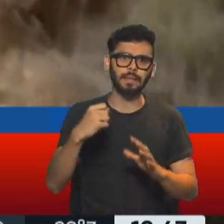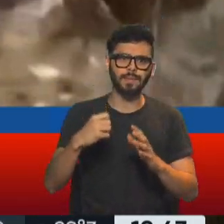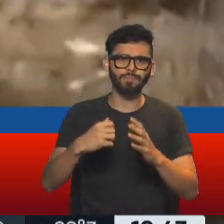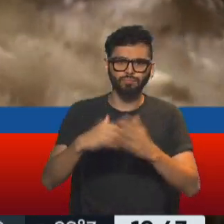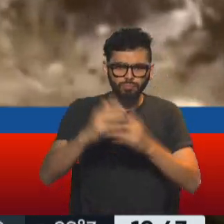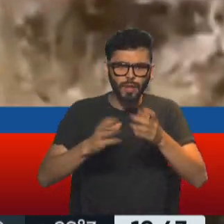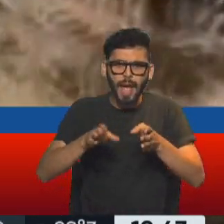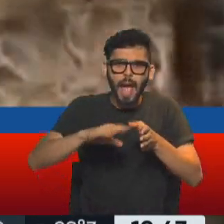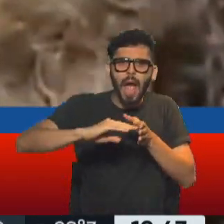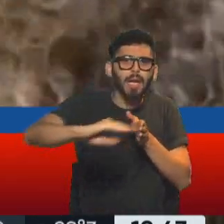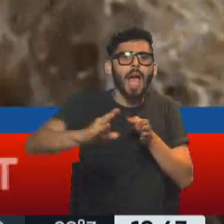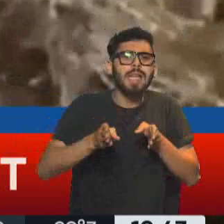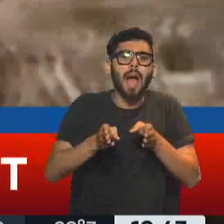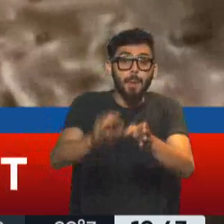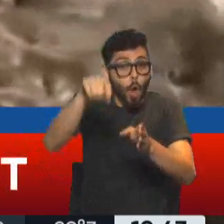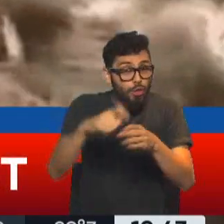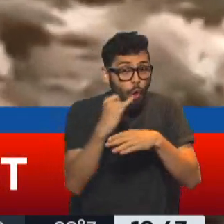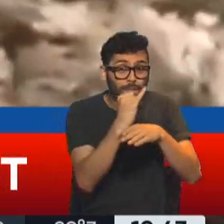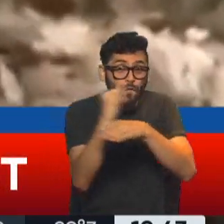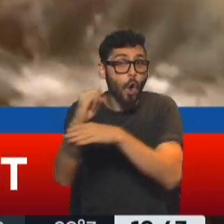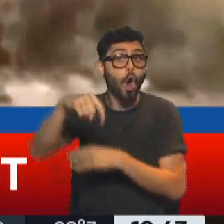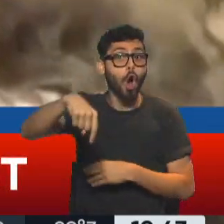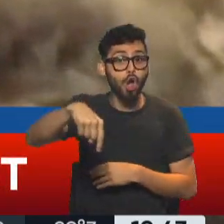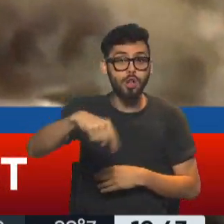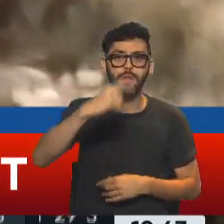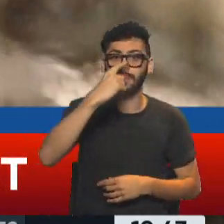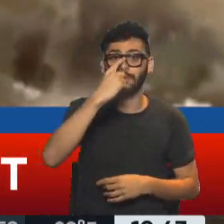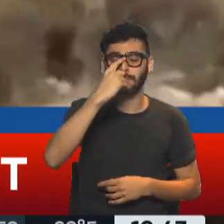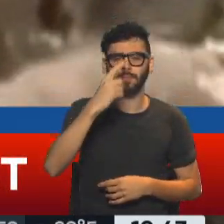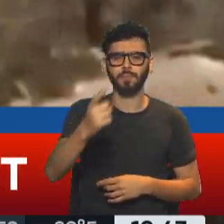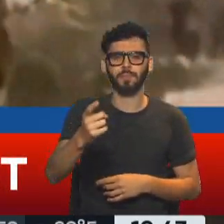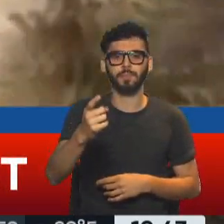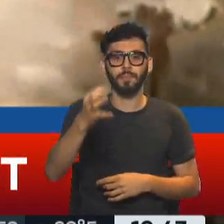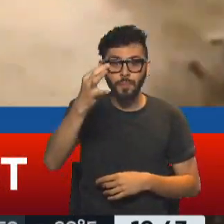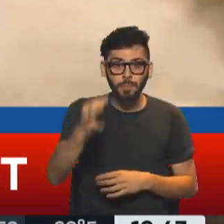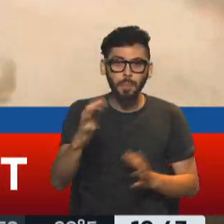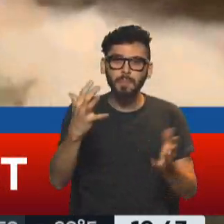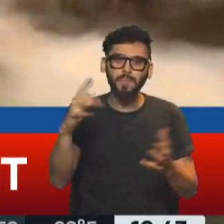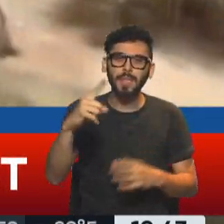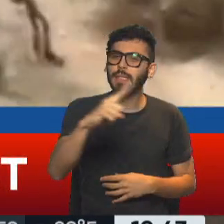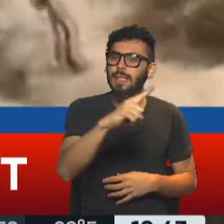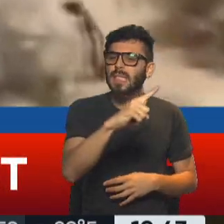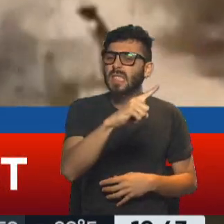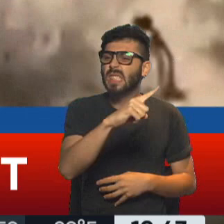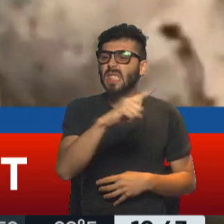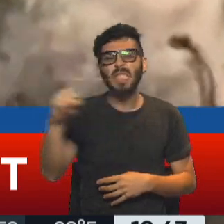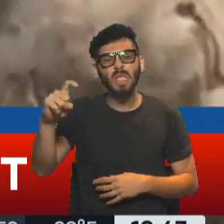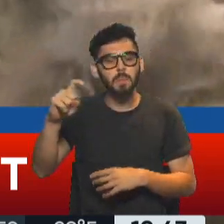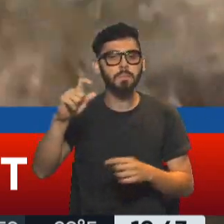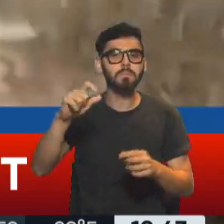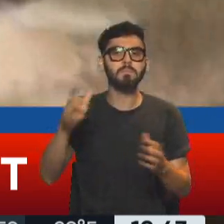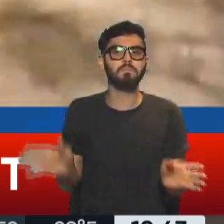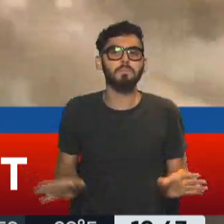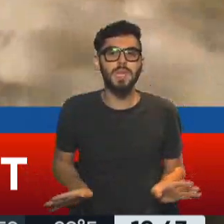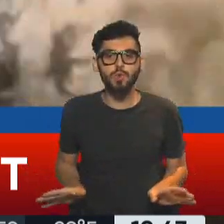estamos viendo son imágenes de hoy. Ha matado casi un centenar de pingüinos. Lo explicamos de